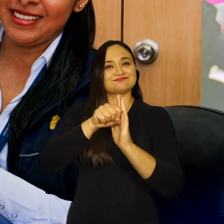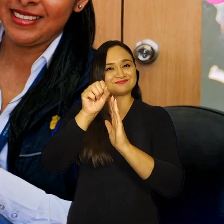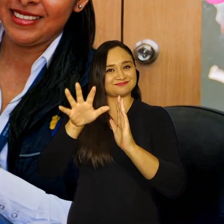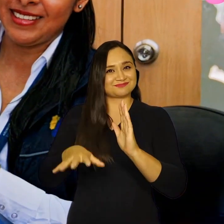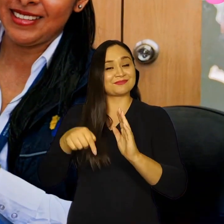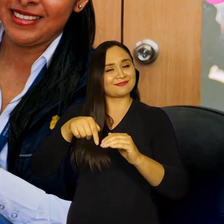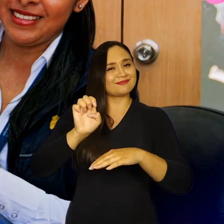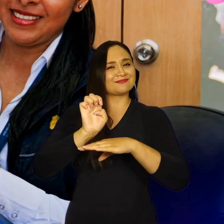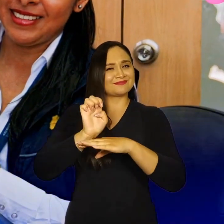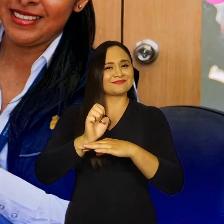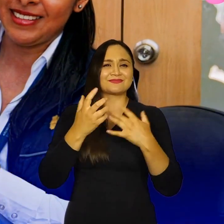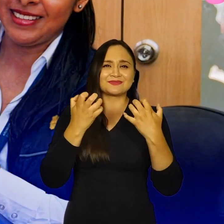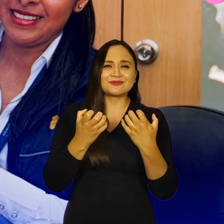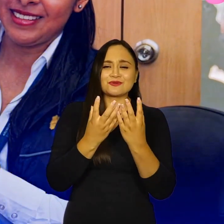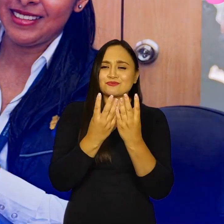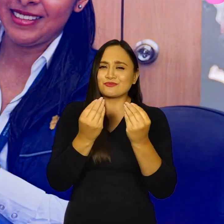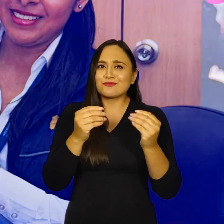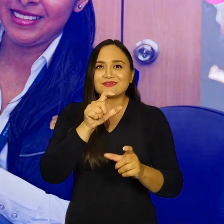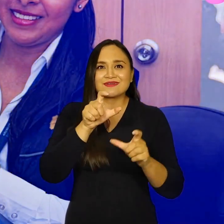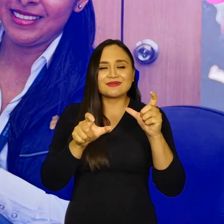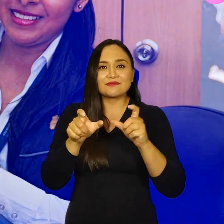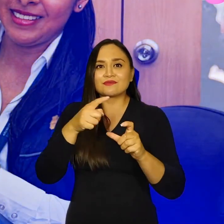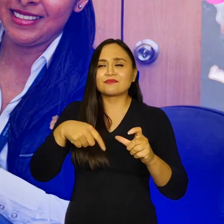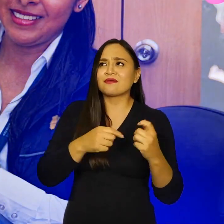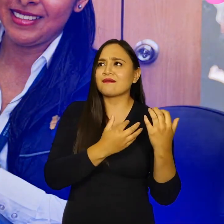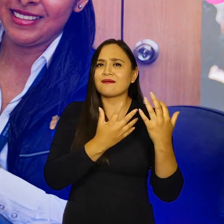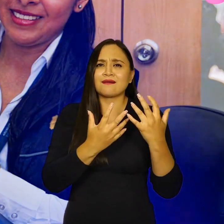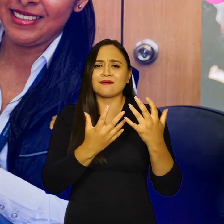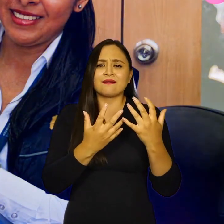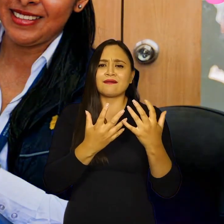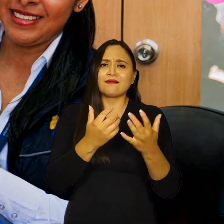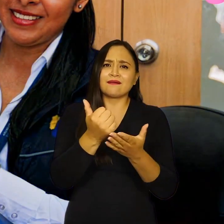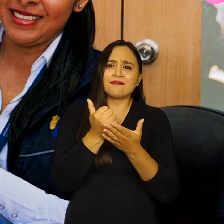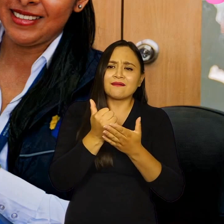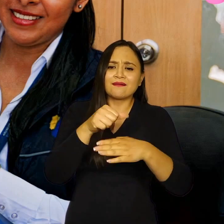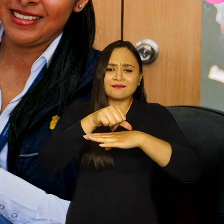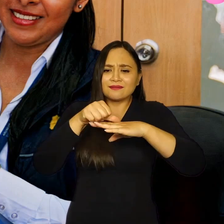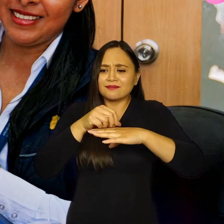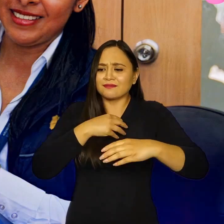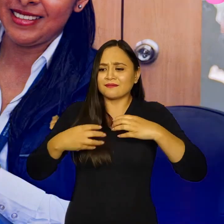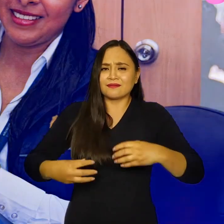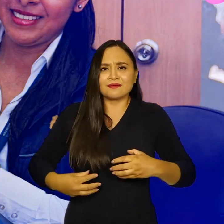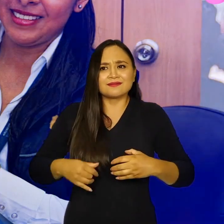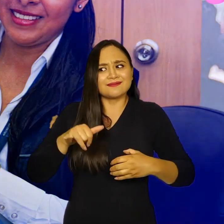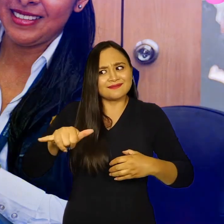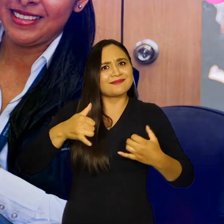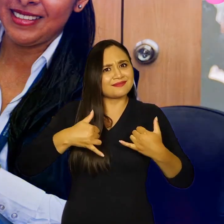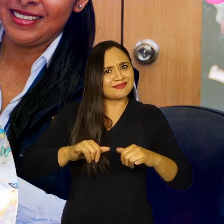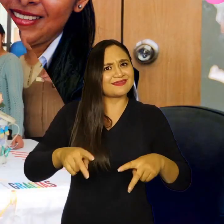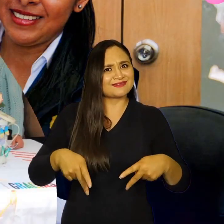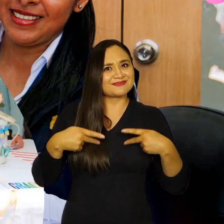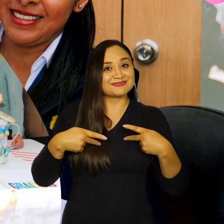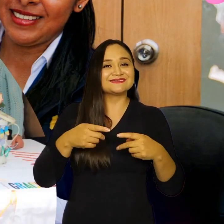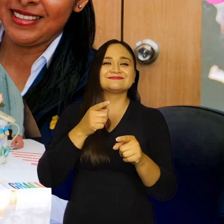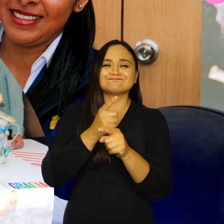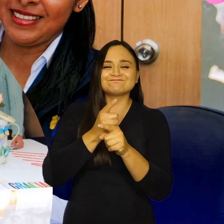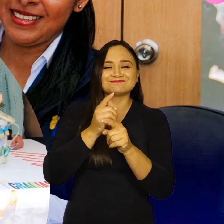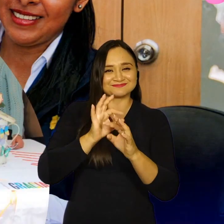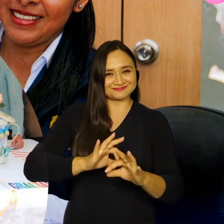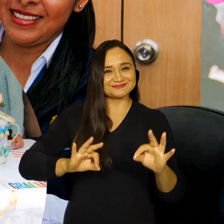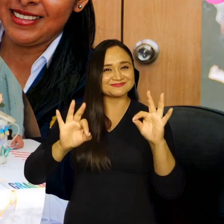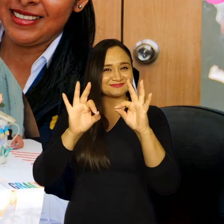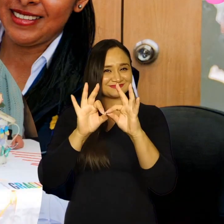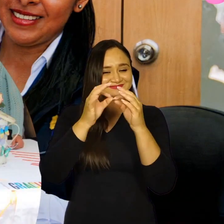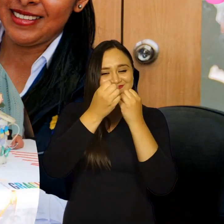país. Quiero que las muchas personas que se encuentran a la espera de un trasplante sigan viviendo. Por eso